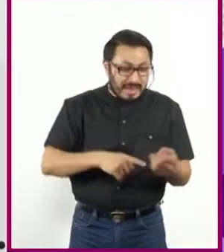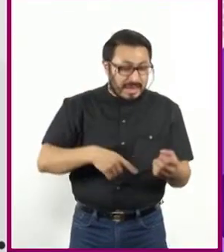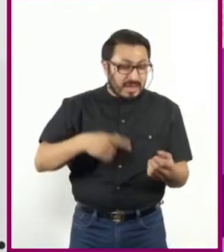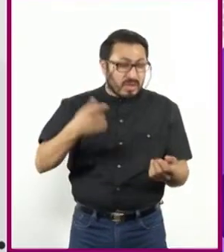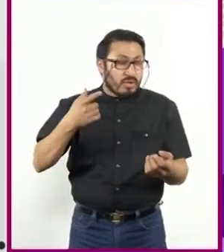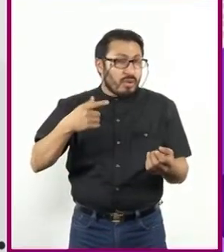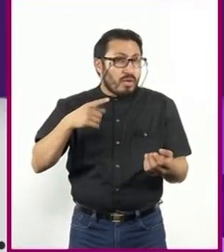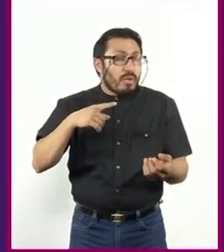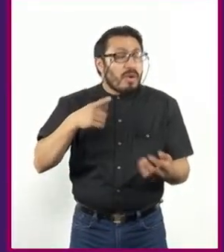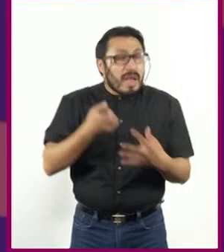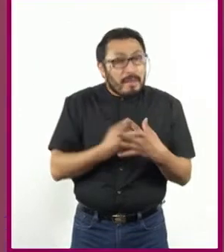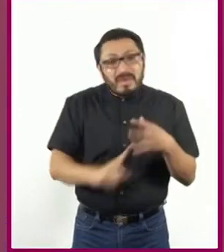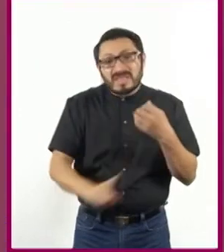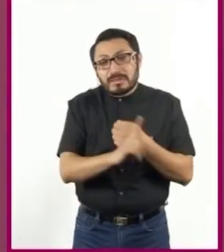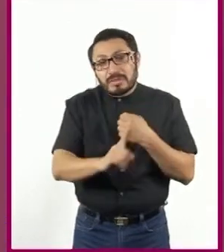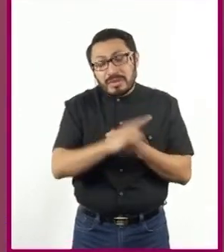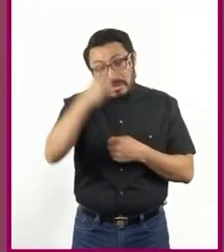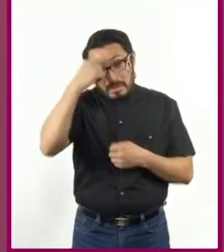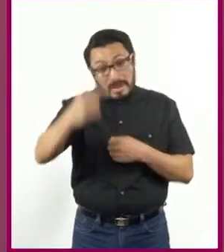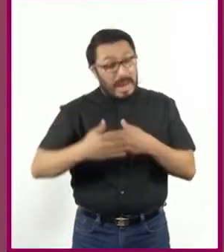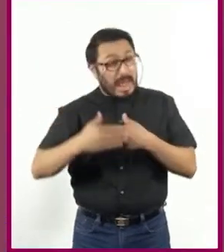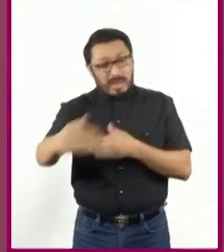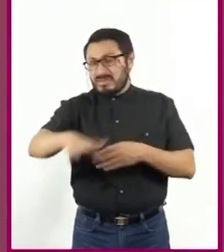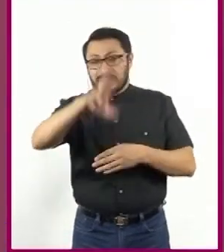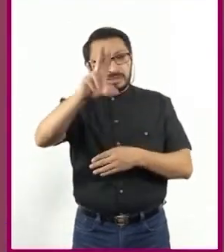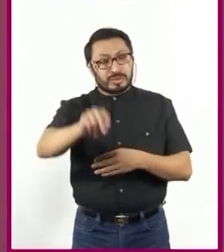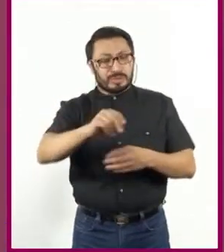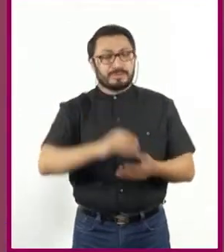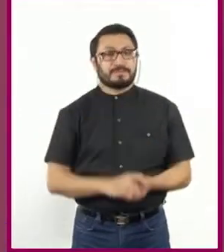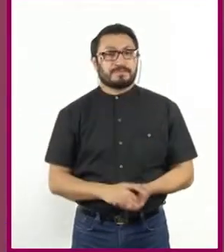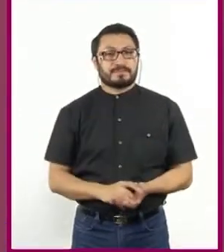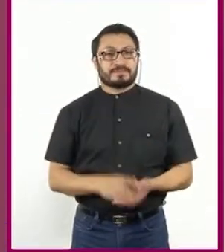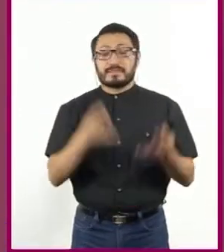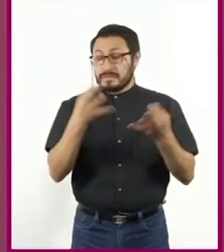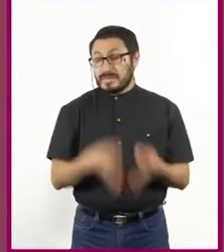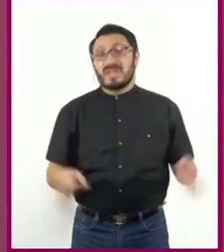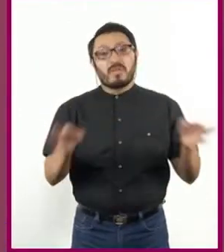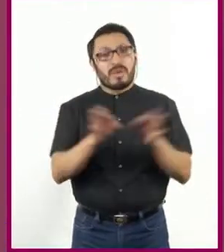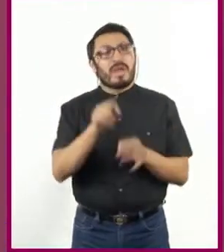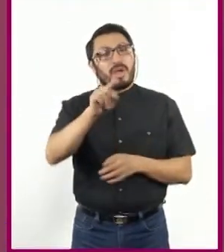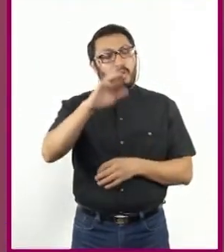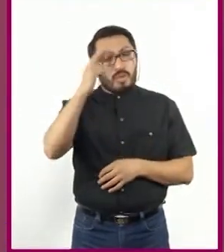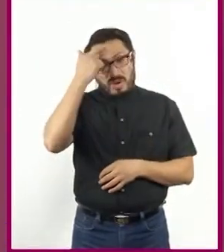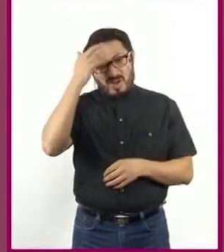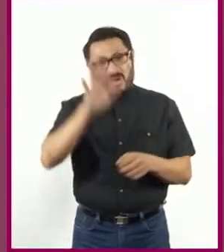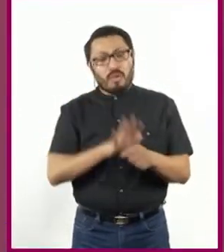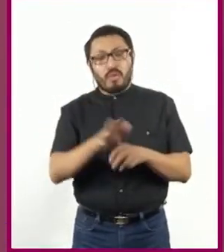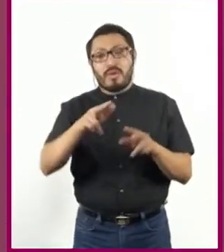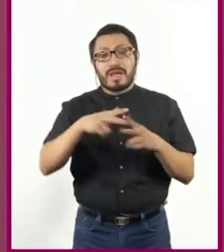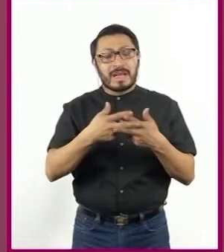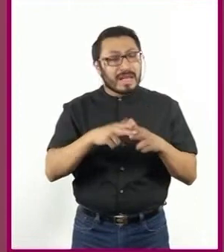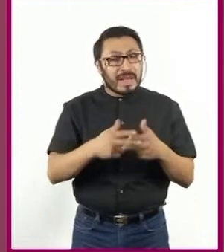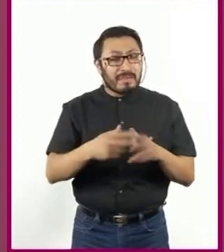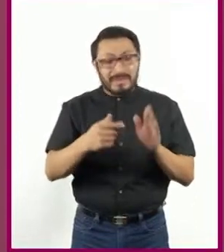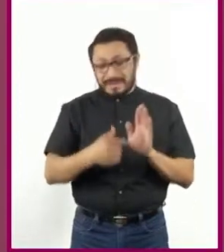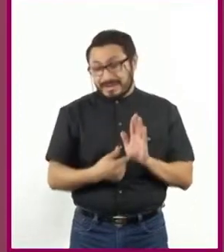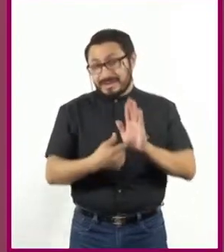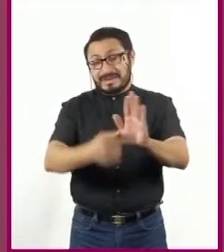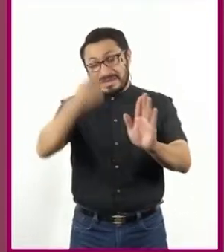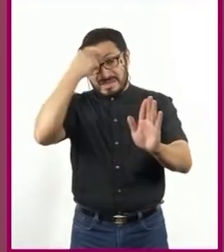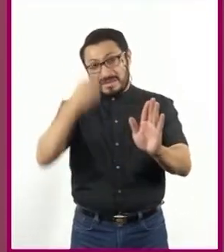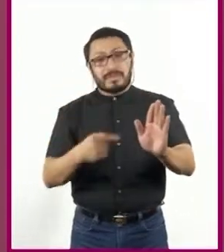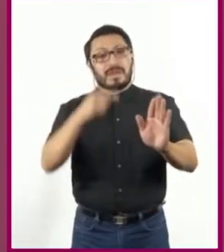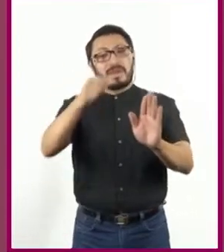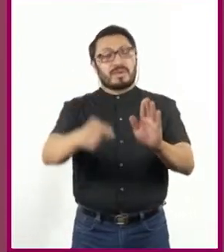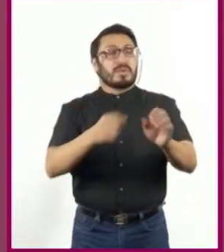enfrentamientos. Es importante tomar en cuenta las herramientas que se nos presentan para evitar o erradicar